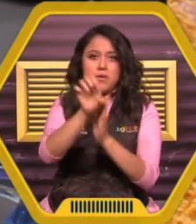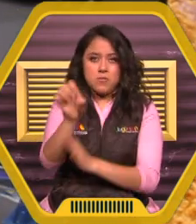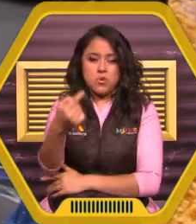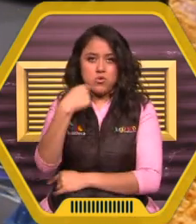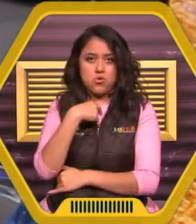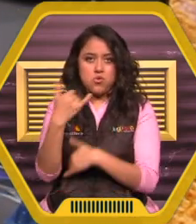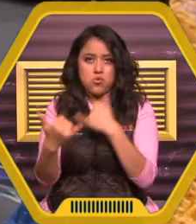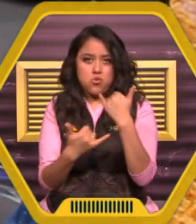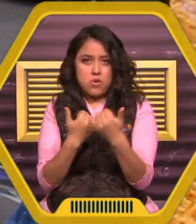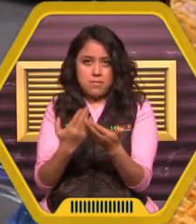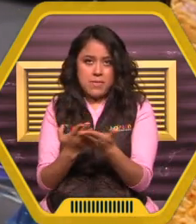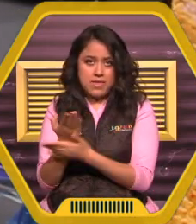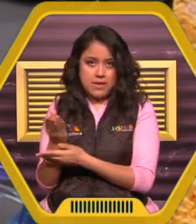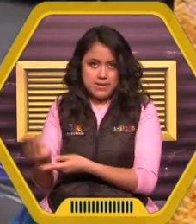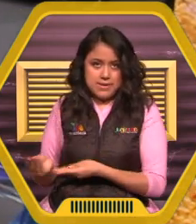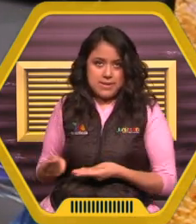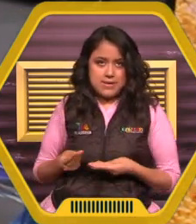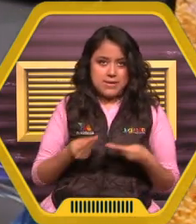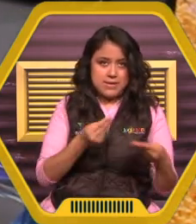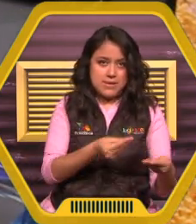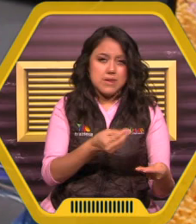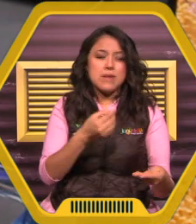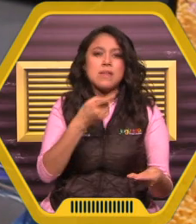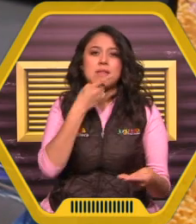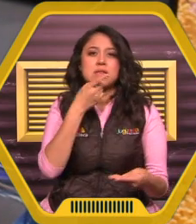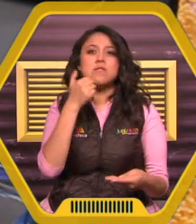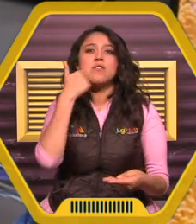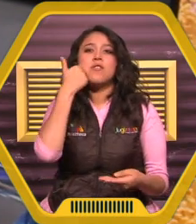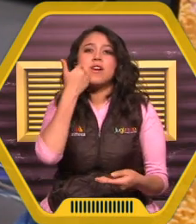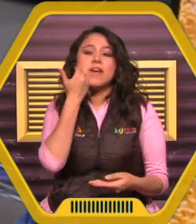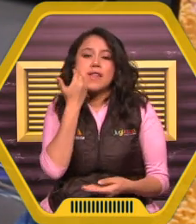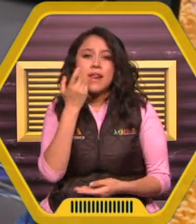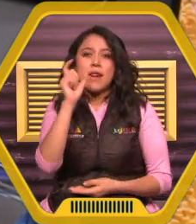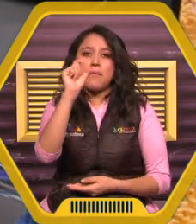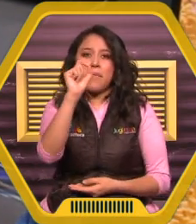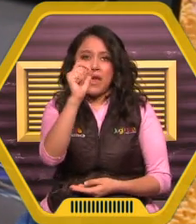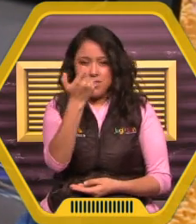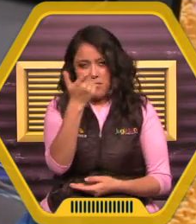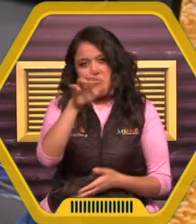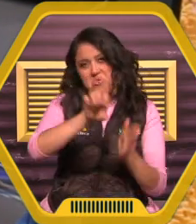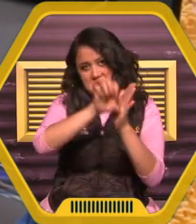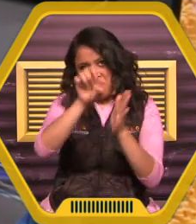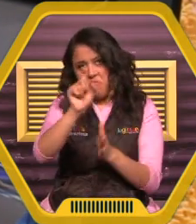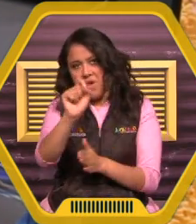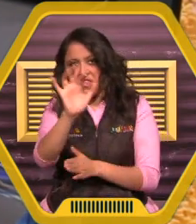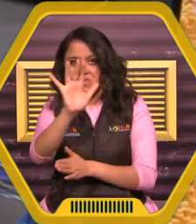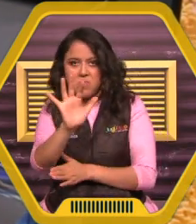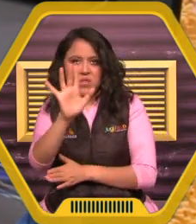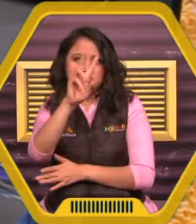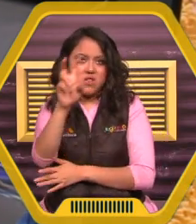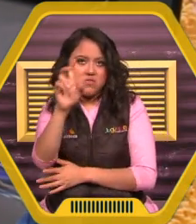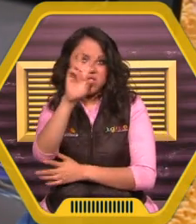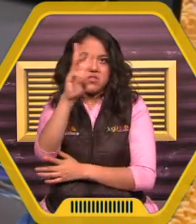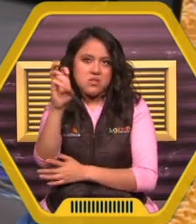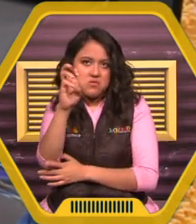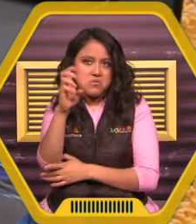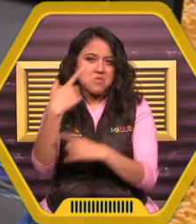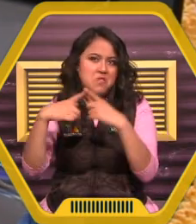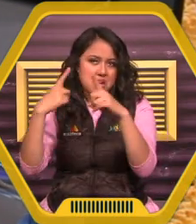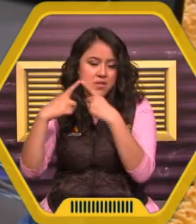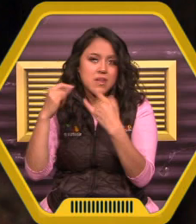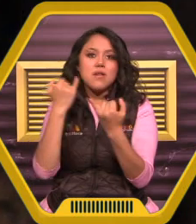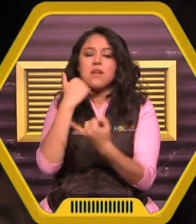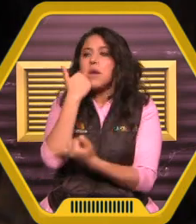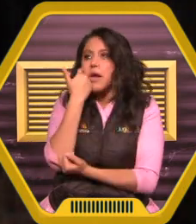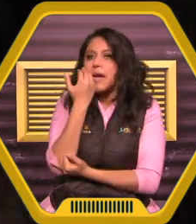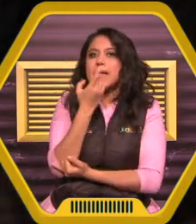juguete a la caja y en ese momento les digo, yo quiero una recarga de 20 pesos, 50, 100, 200, 300 pesos y ustedes